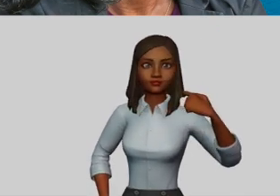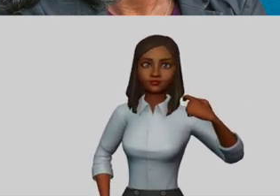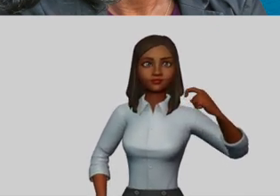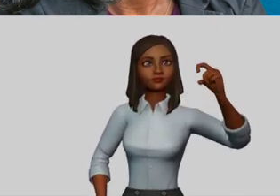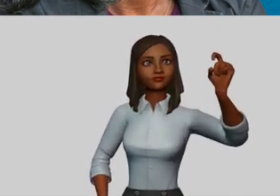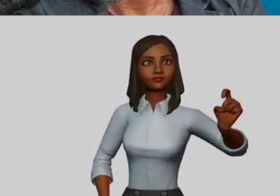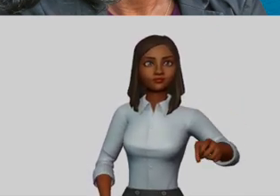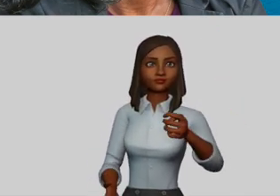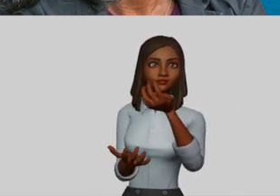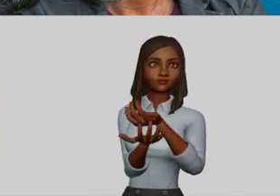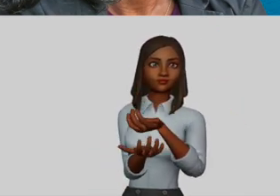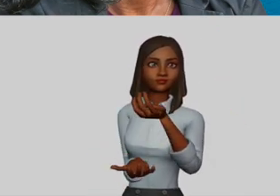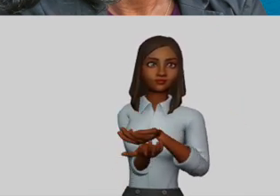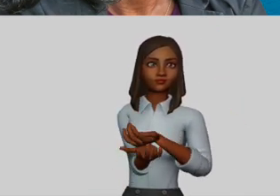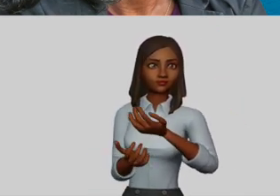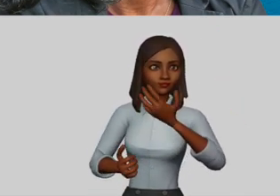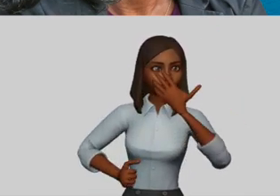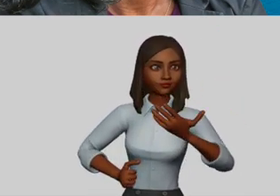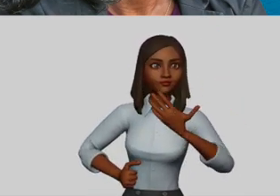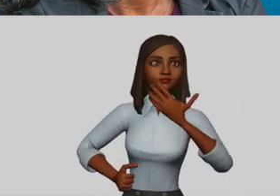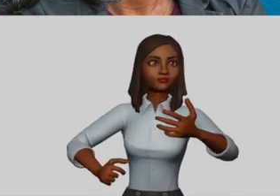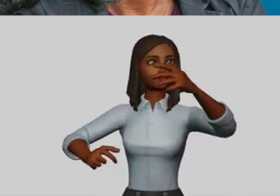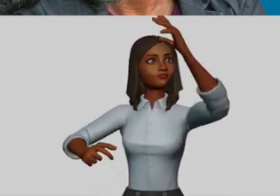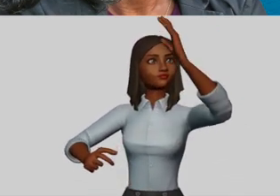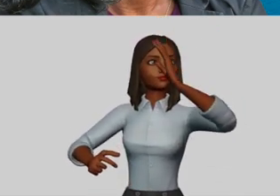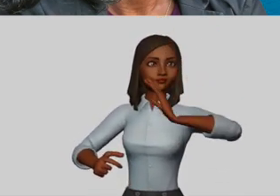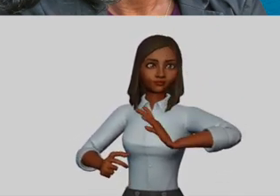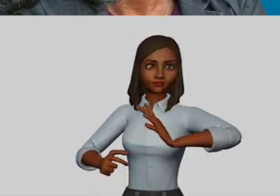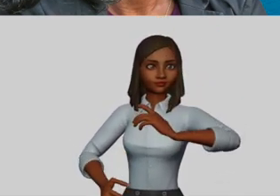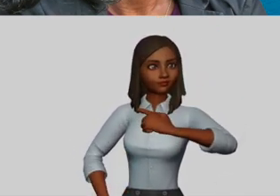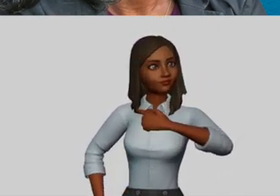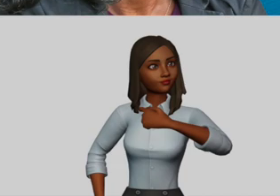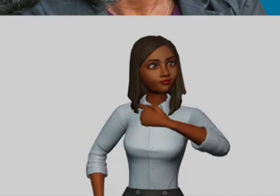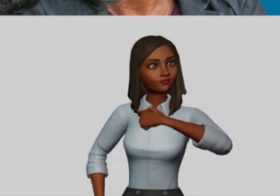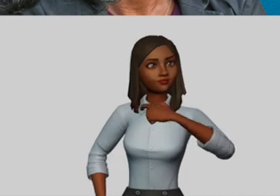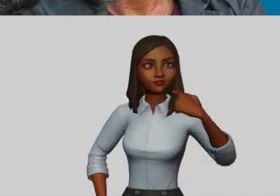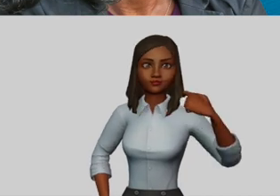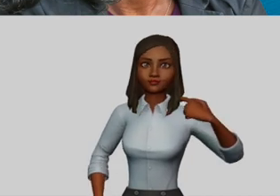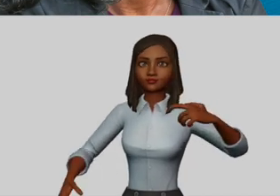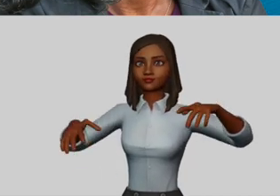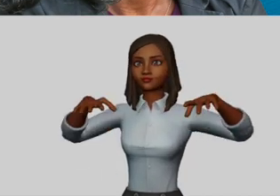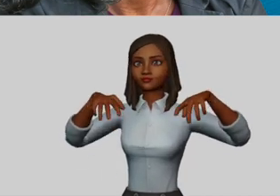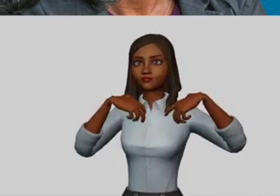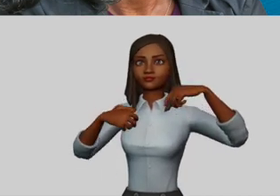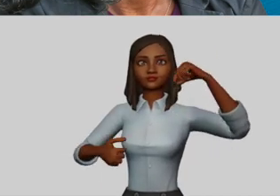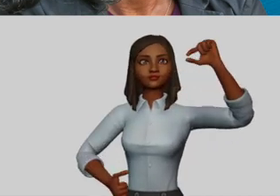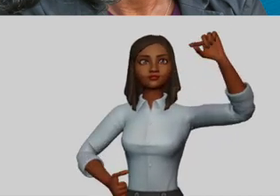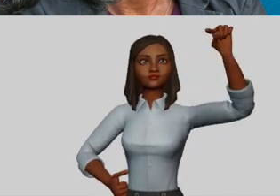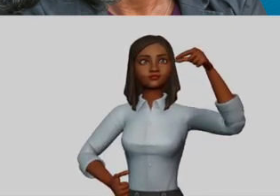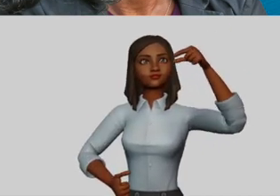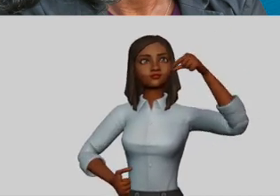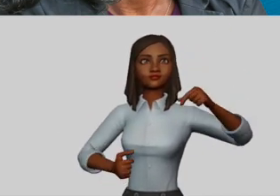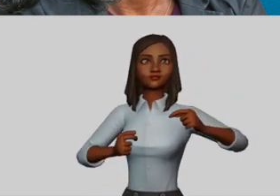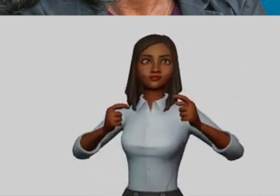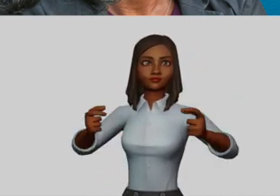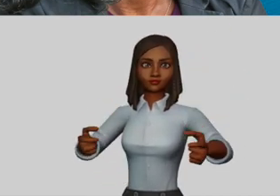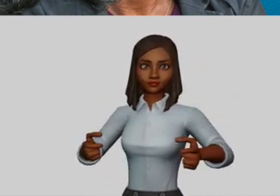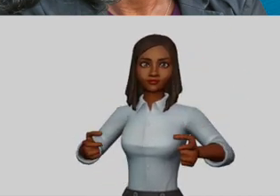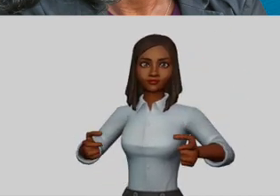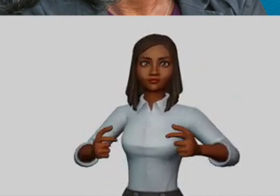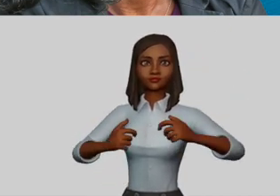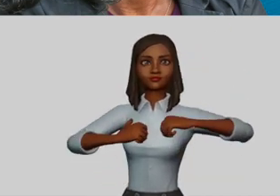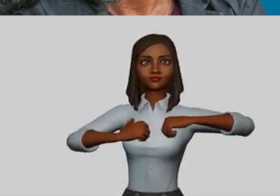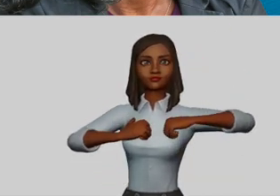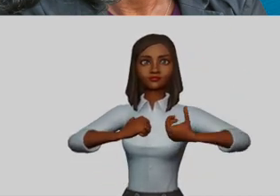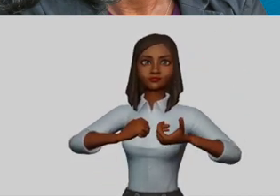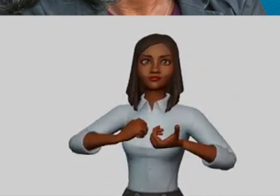No. Así que tuvimos suerte ahí. Y ahora mismo estoy tratando de coger unos cuantos